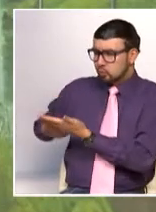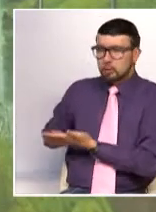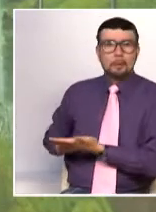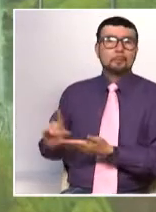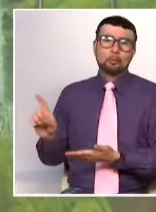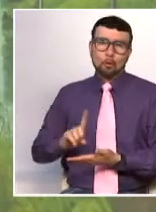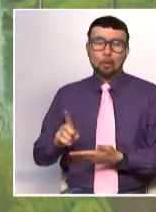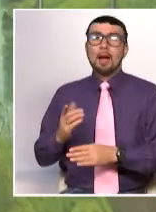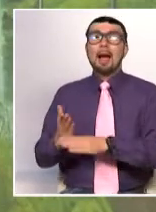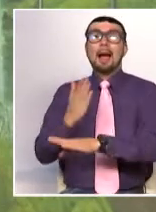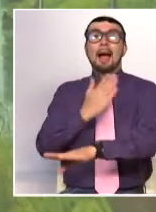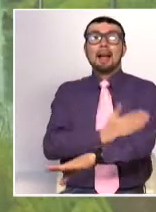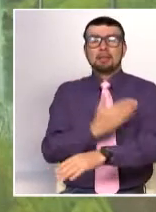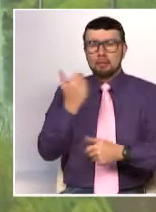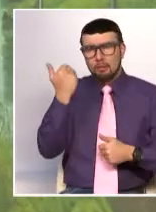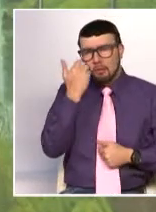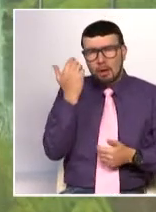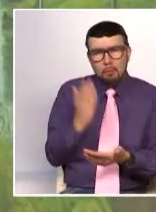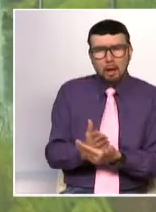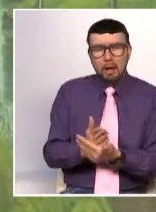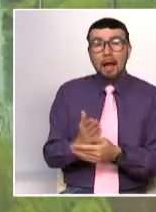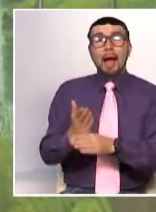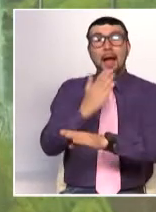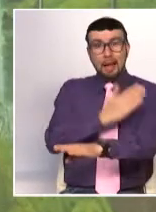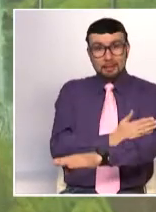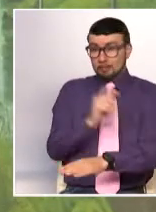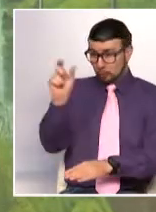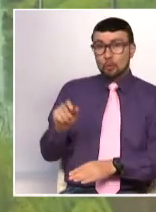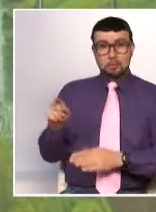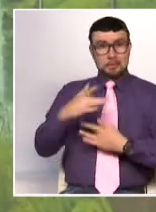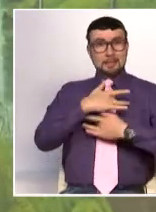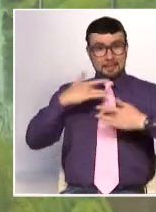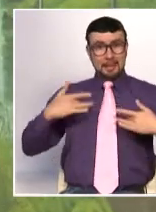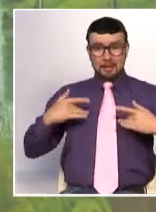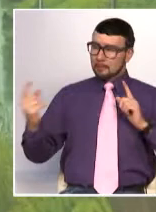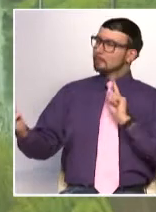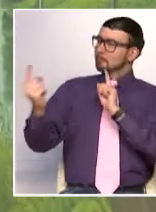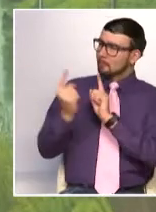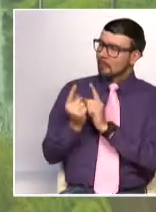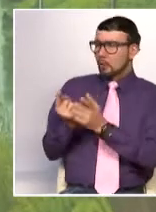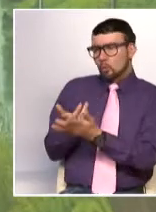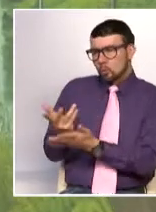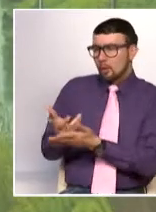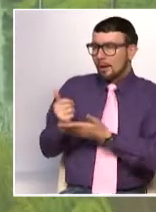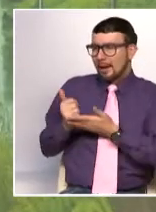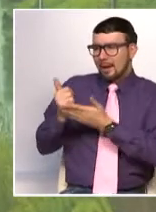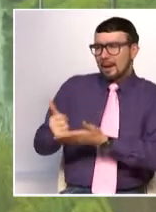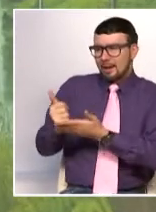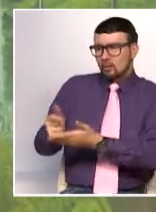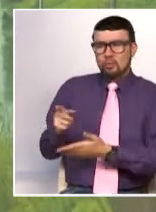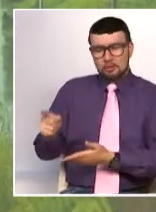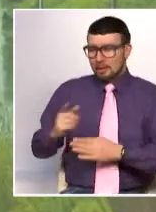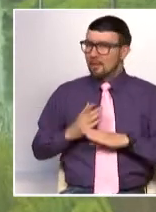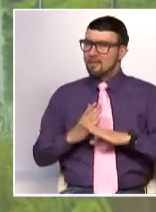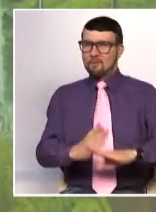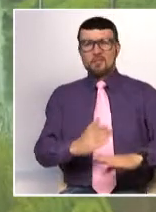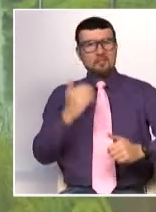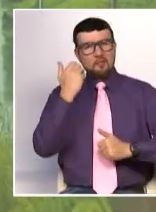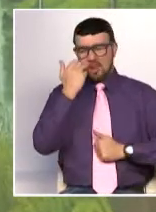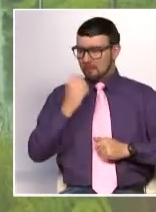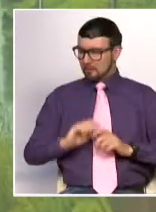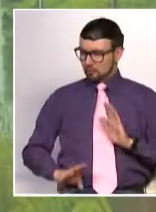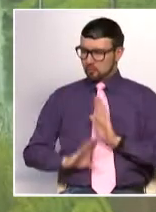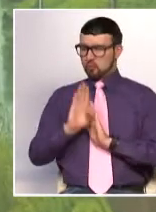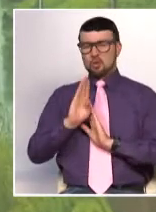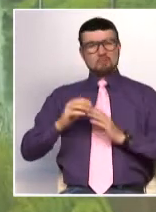consulta preventivo por eso tratamos que la consulta entre todos los acompañantes y que ustedes vengan con la familia que puedan